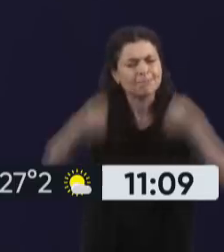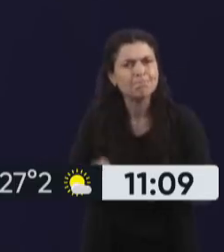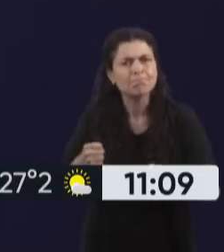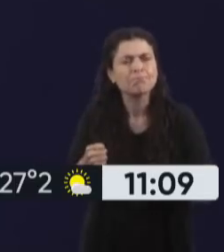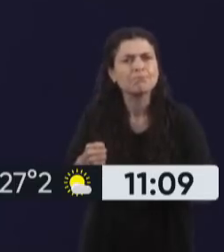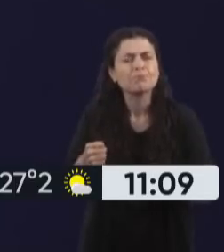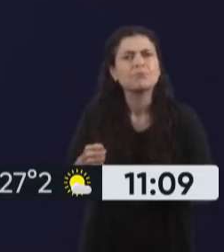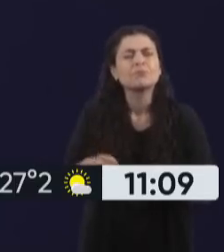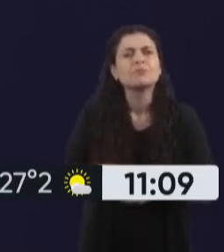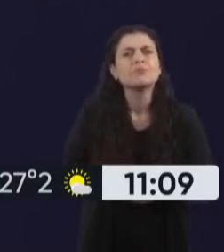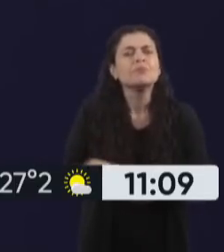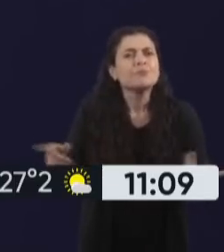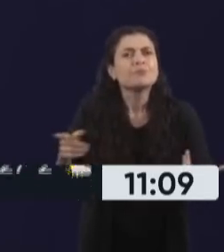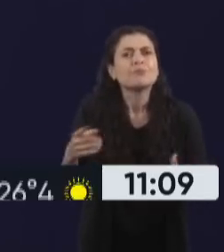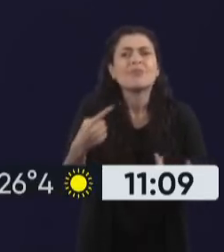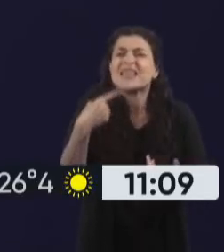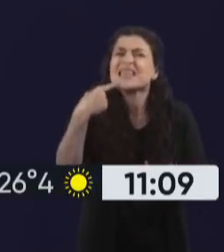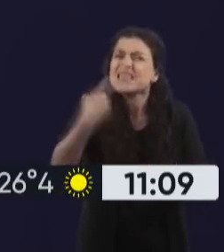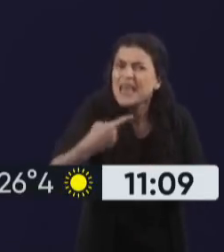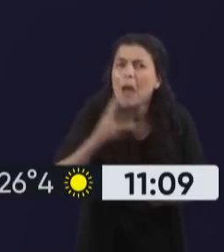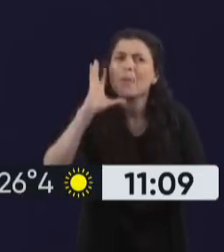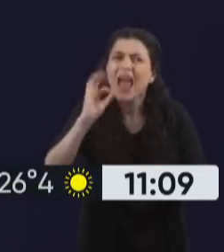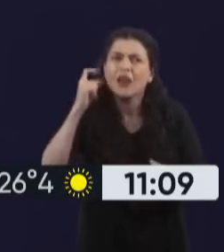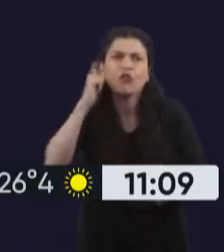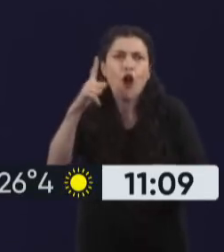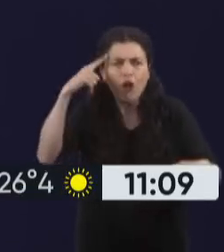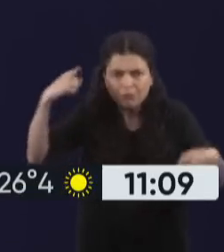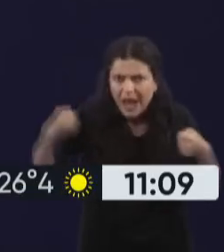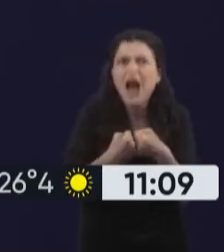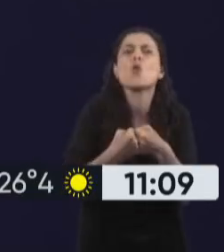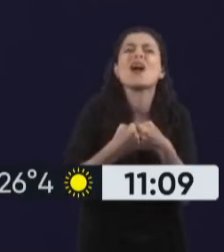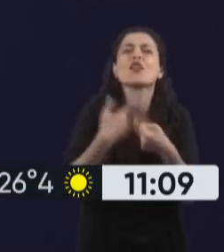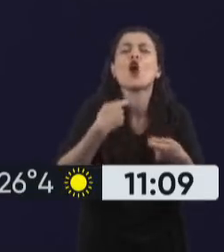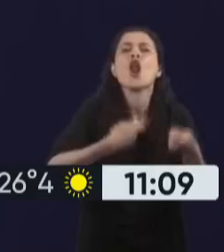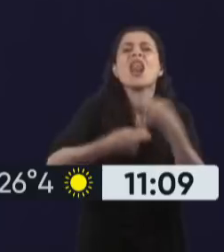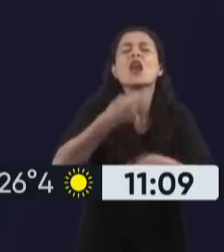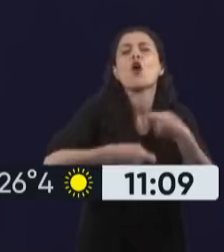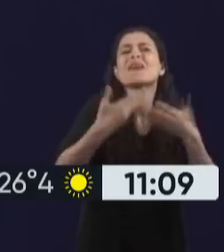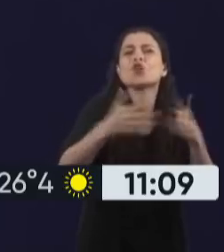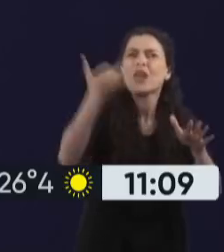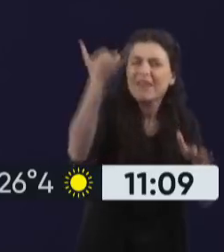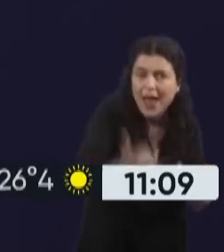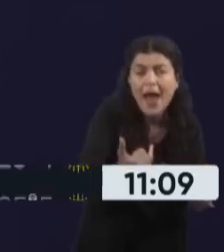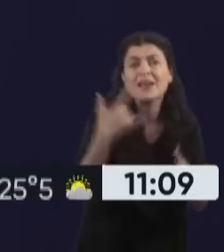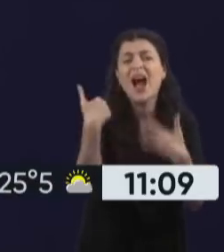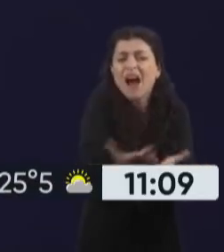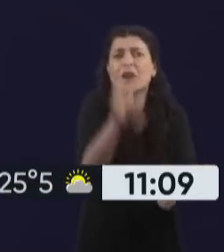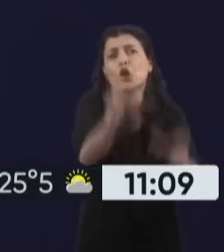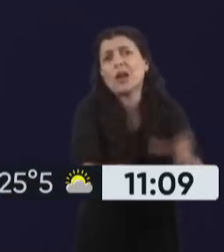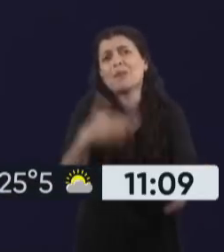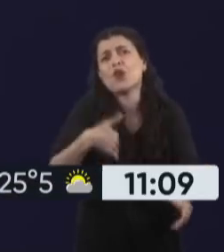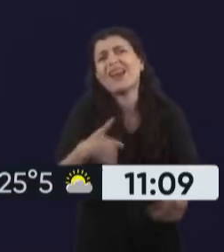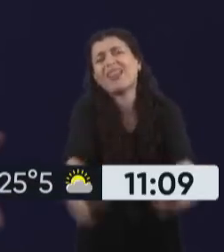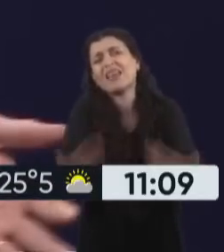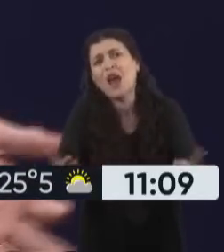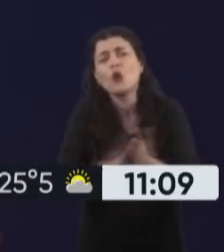comercio que se pueda hacer donde Argentina sea siempre beneficiada, eso es lo que va a ocurrir. No